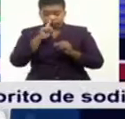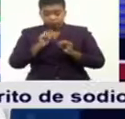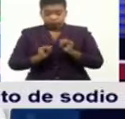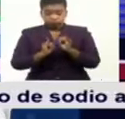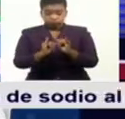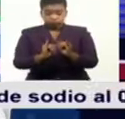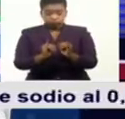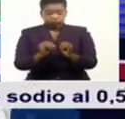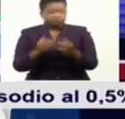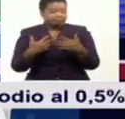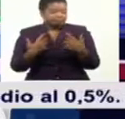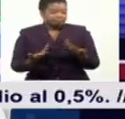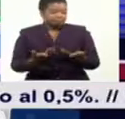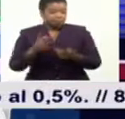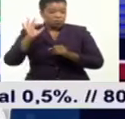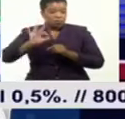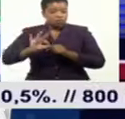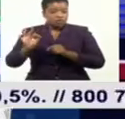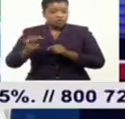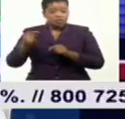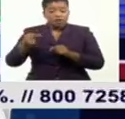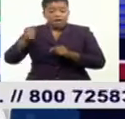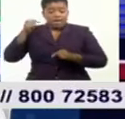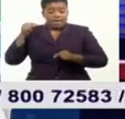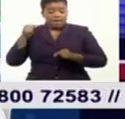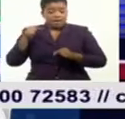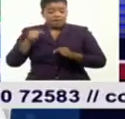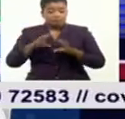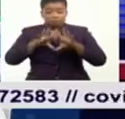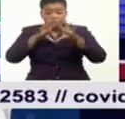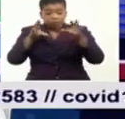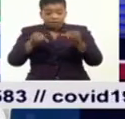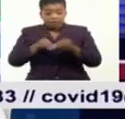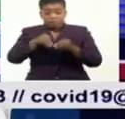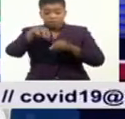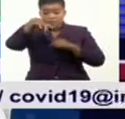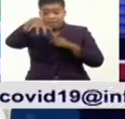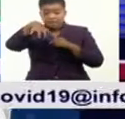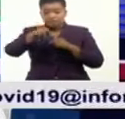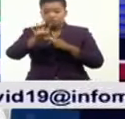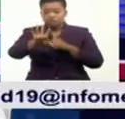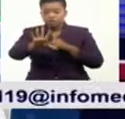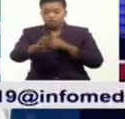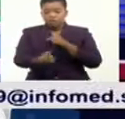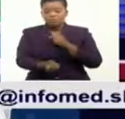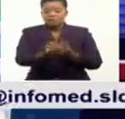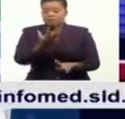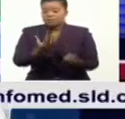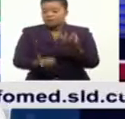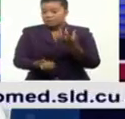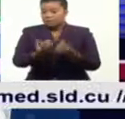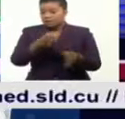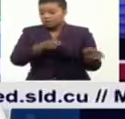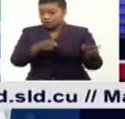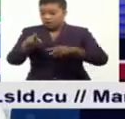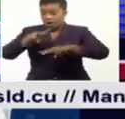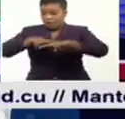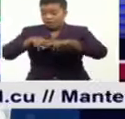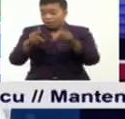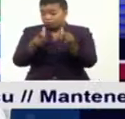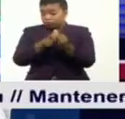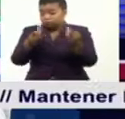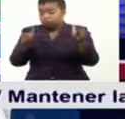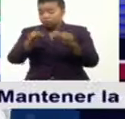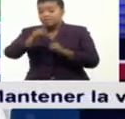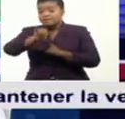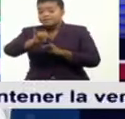estamos, hasta el día de ayer, Pinar del Río con 5 eventos, La Habana con la cifra mayor,